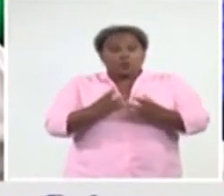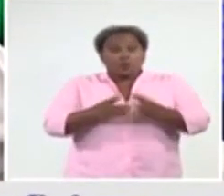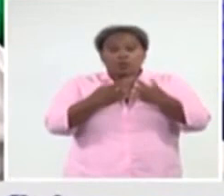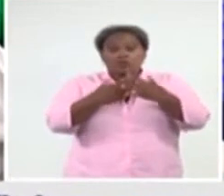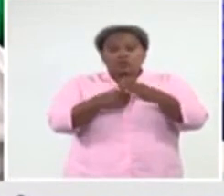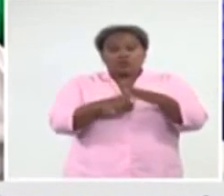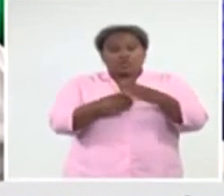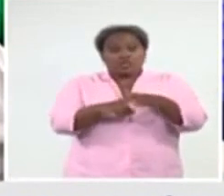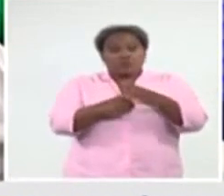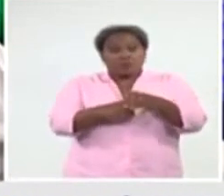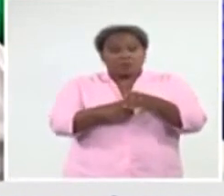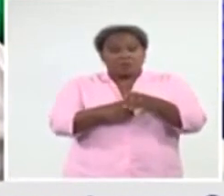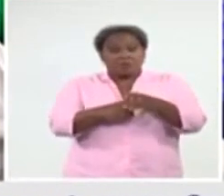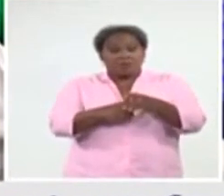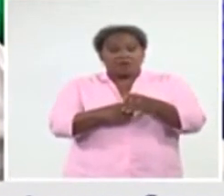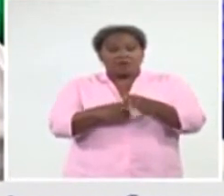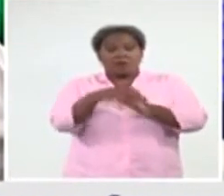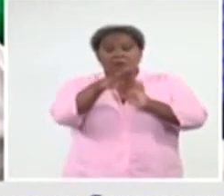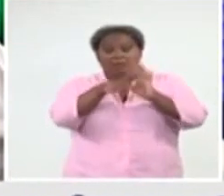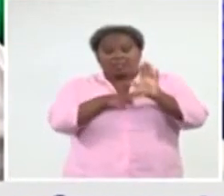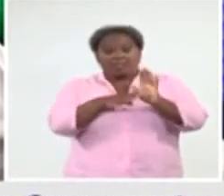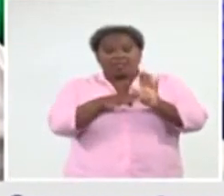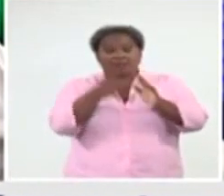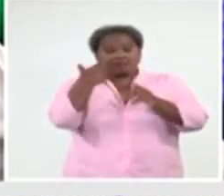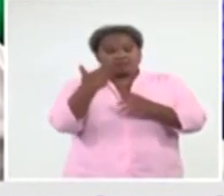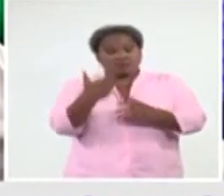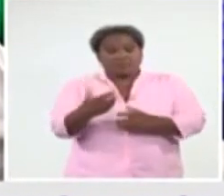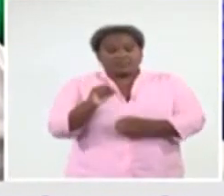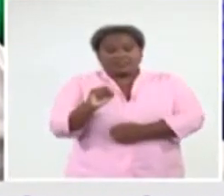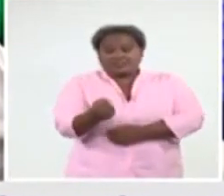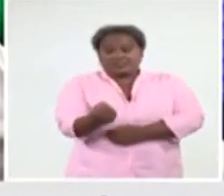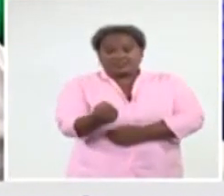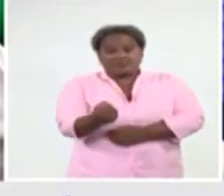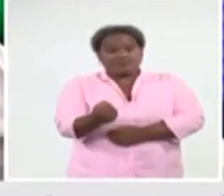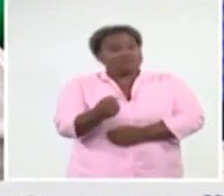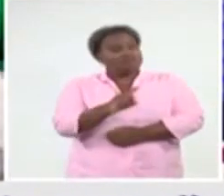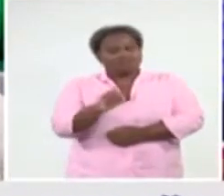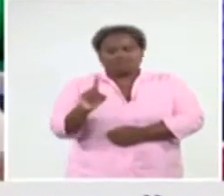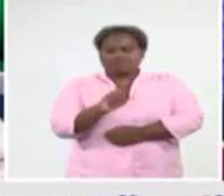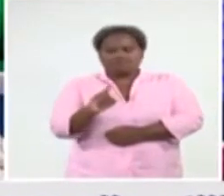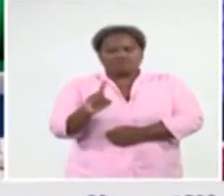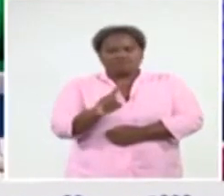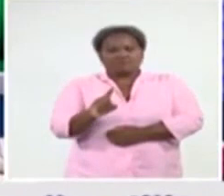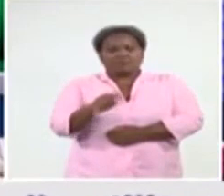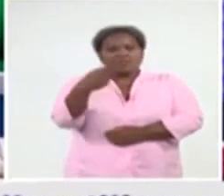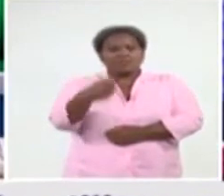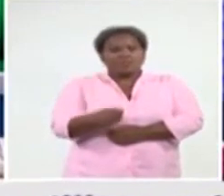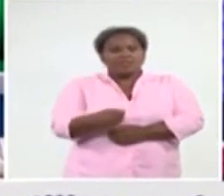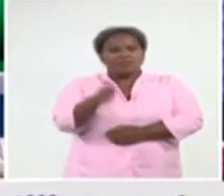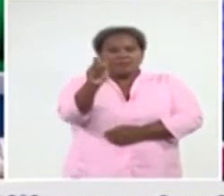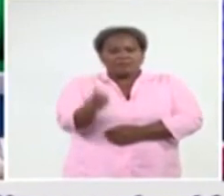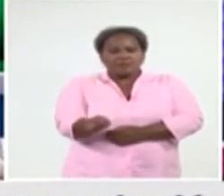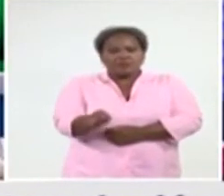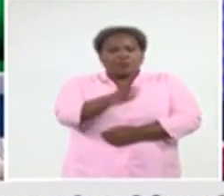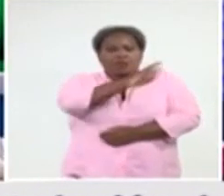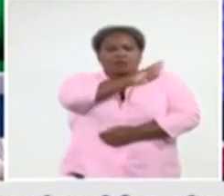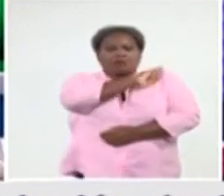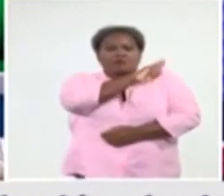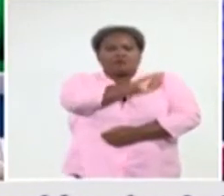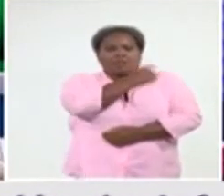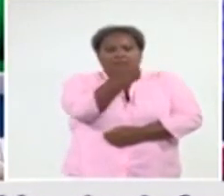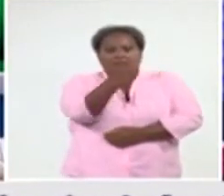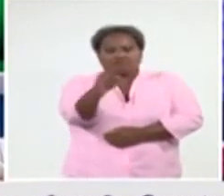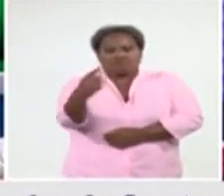con medidas que son necesarias, coercitivas, pero tiene que haber mucha responsabilidad. Por otro